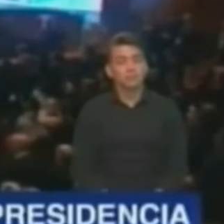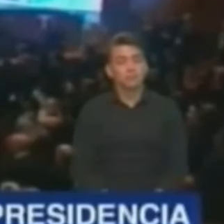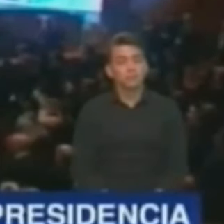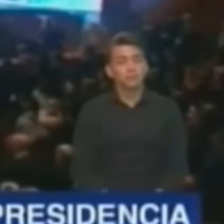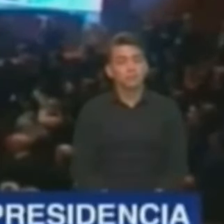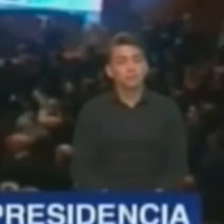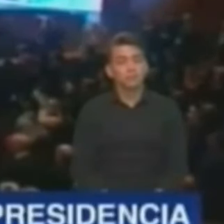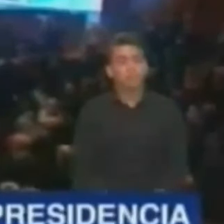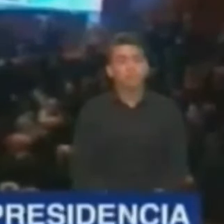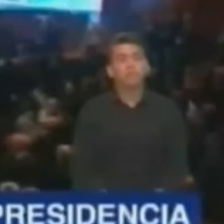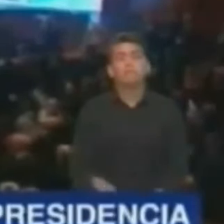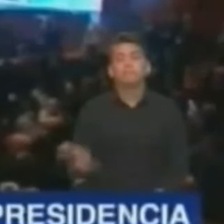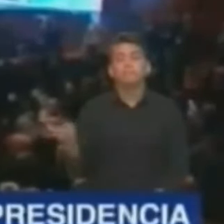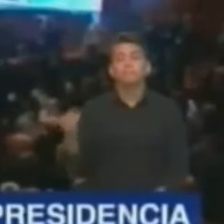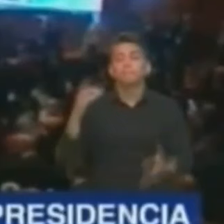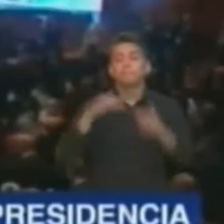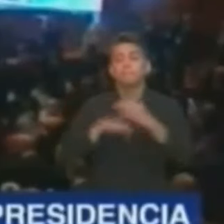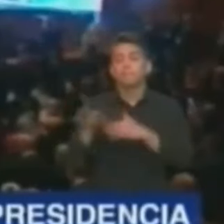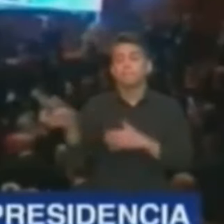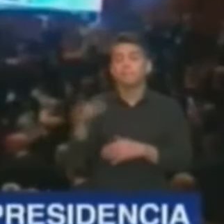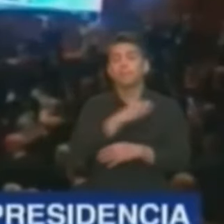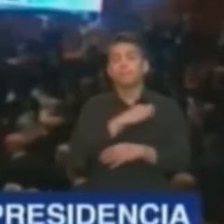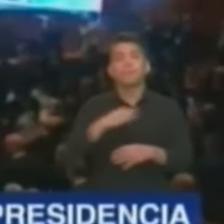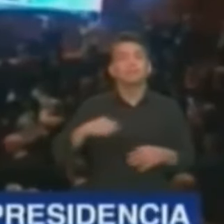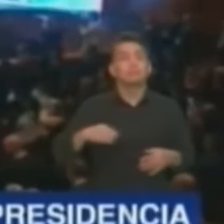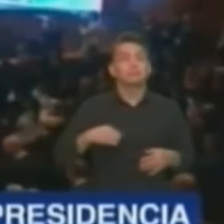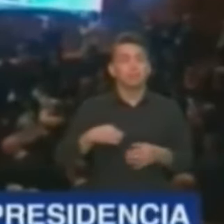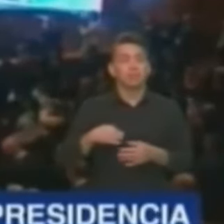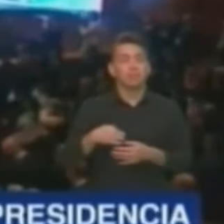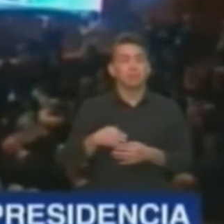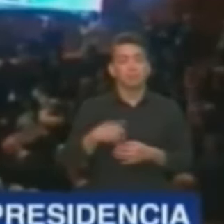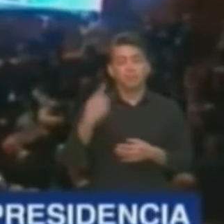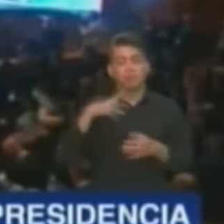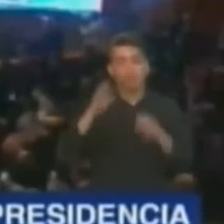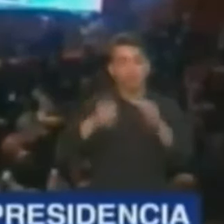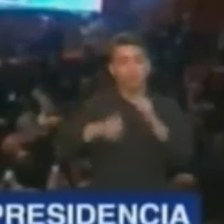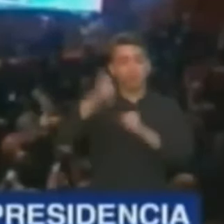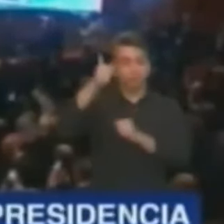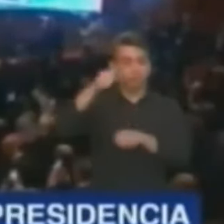Ingreso del señor presidente de la República, electo para el periodo